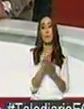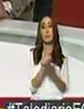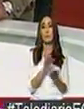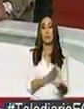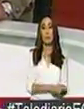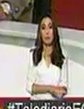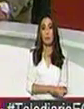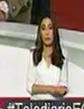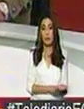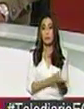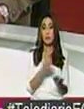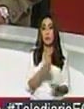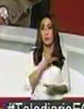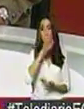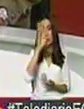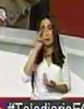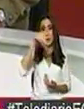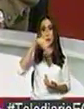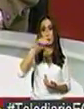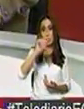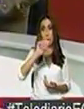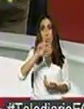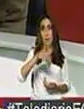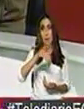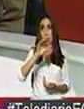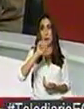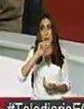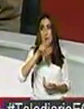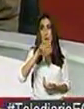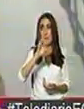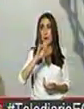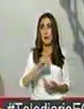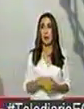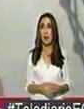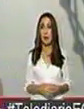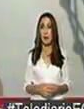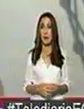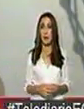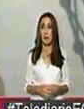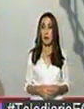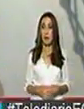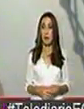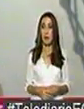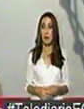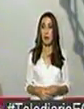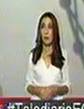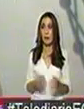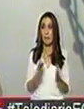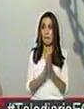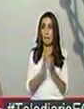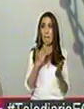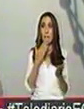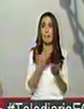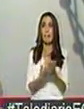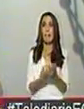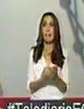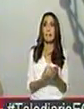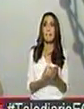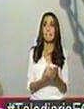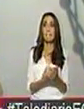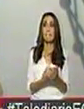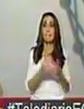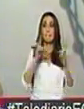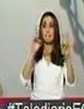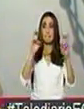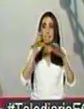el Cantón Mejía, en el sector de Cutuclagua, ¿no? Sí, sí. Bueno, obviamente primero, muchas gracias también por los espacios sobre el tema de